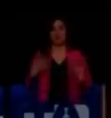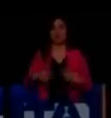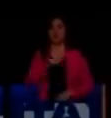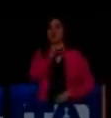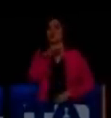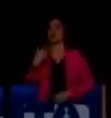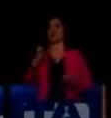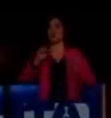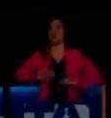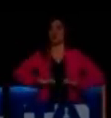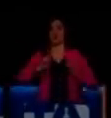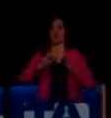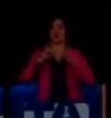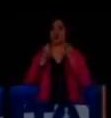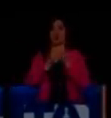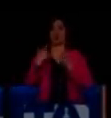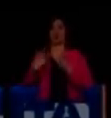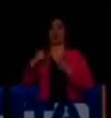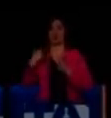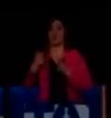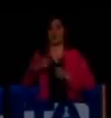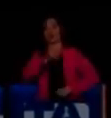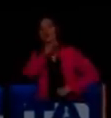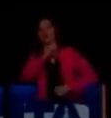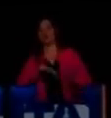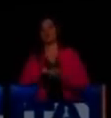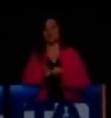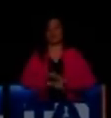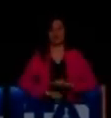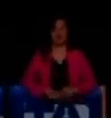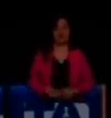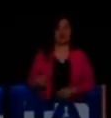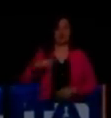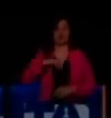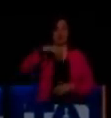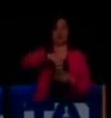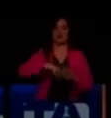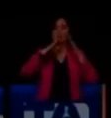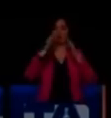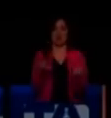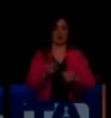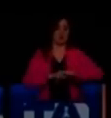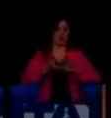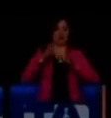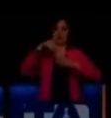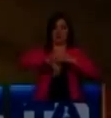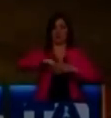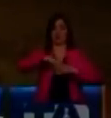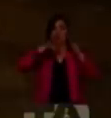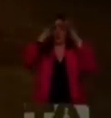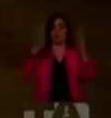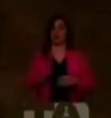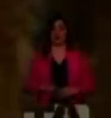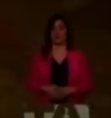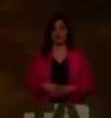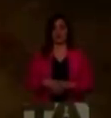pueden asaltar, vienen entre grupos y nos hacen algo y toca ya estar adentro de la casa. Ya, a estas horas ya debería estar adentro ya. Nos